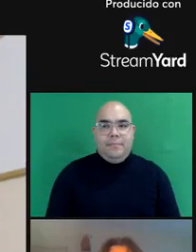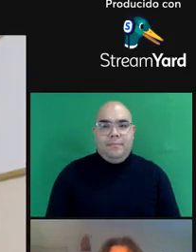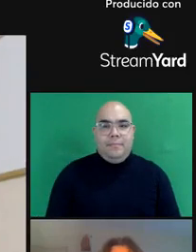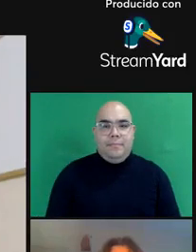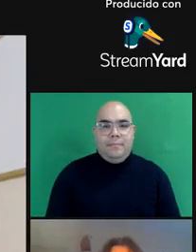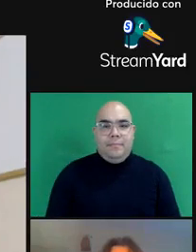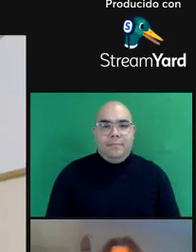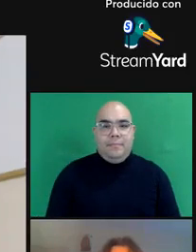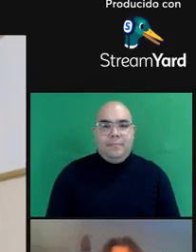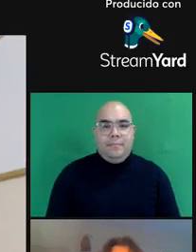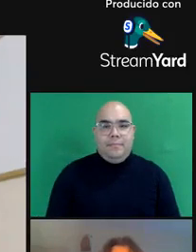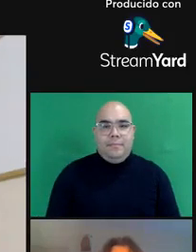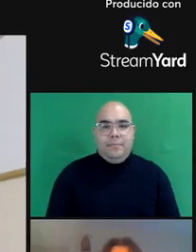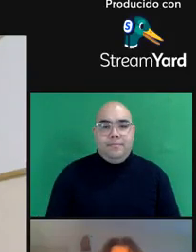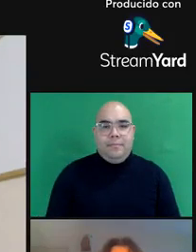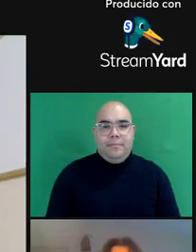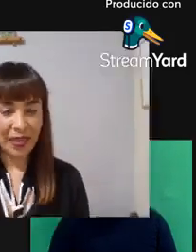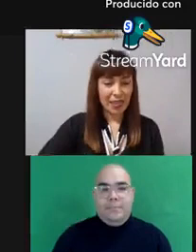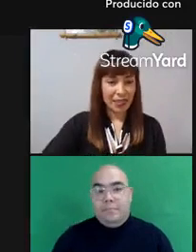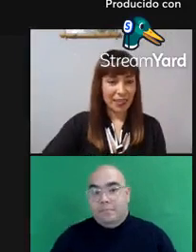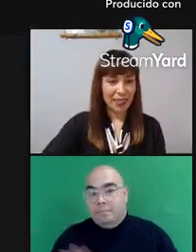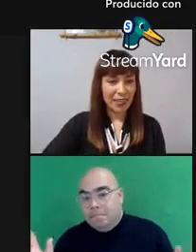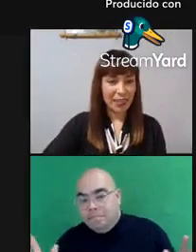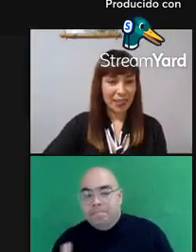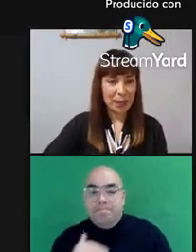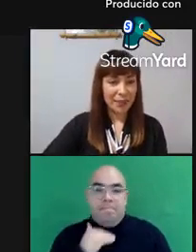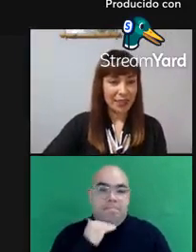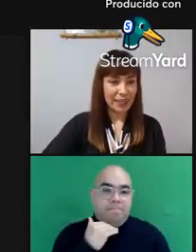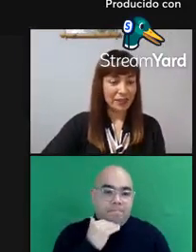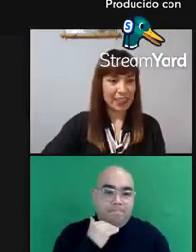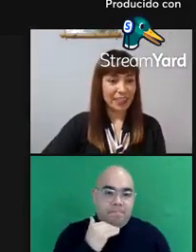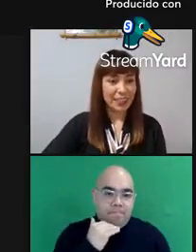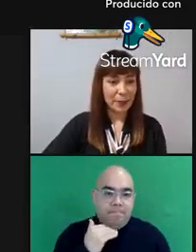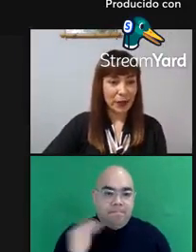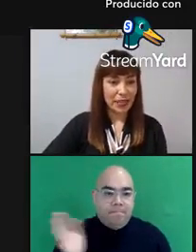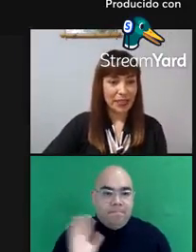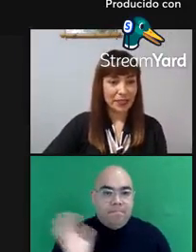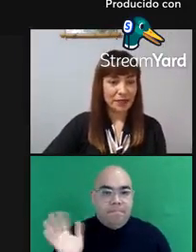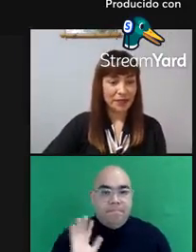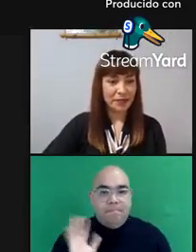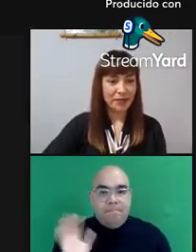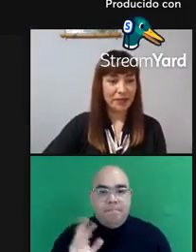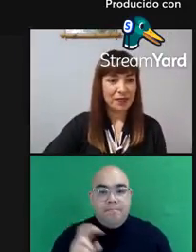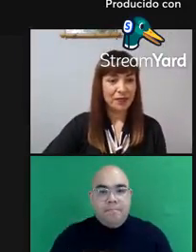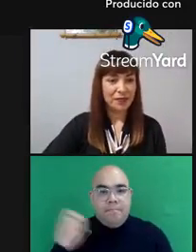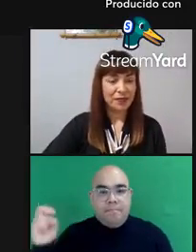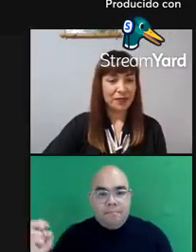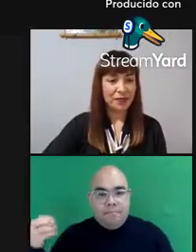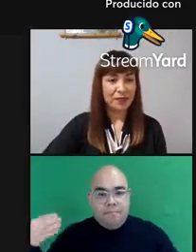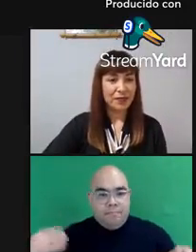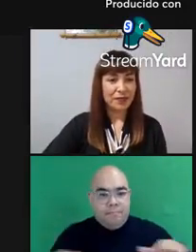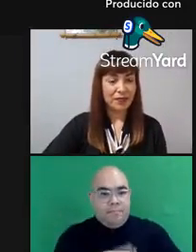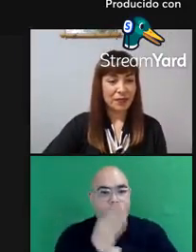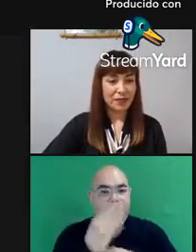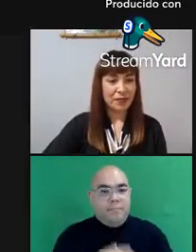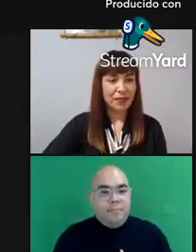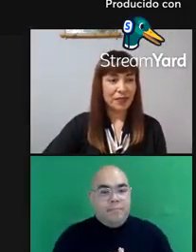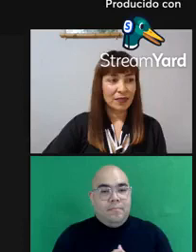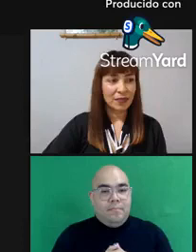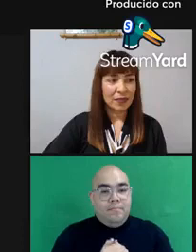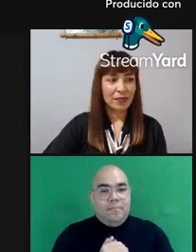Bueno, no sé si de pronto también... Darío, ¿dónde está la sala en este momento?